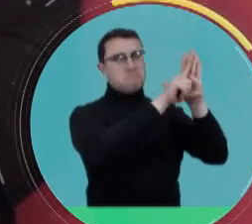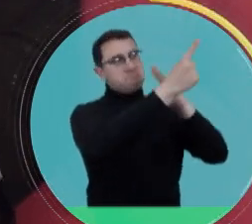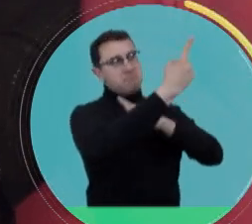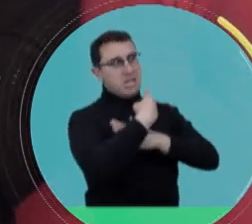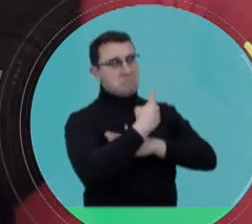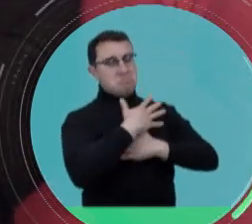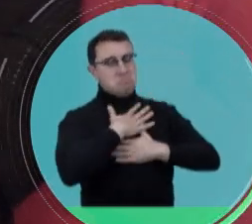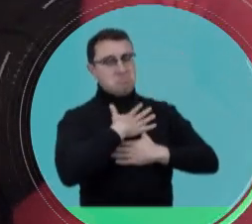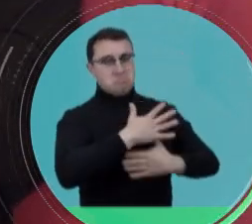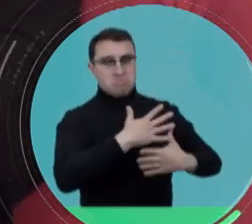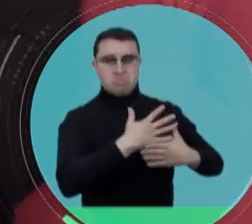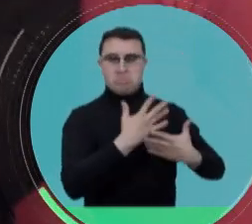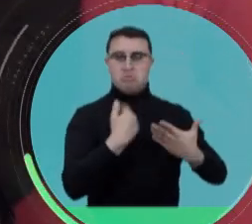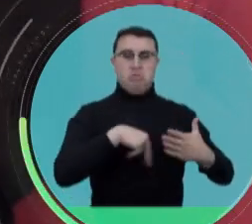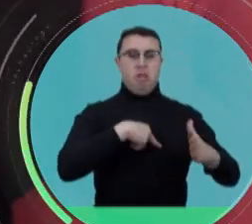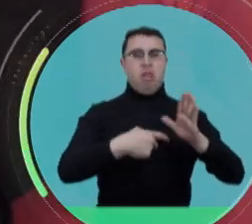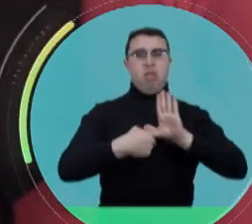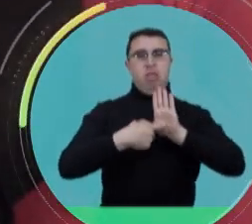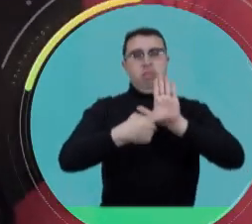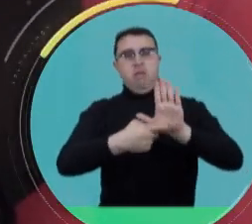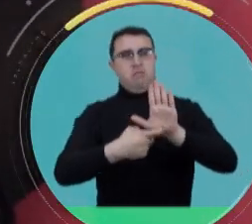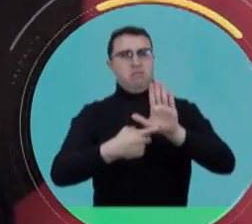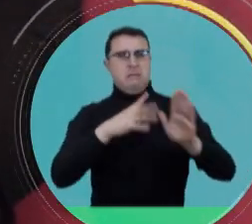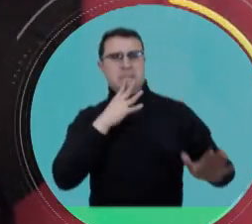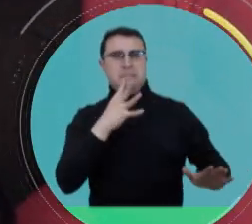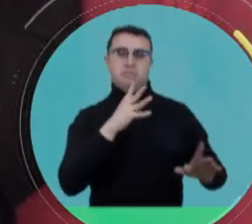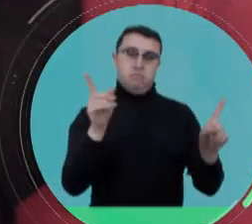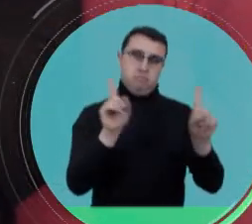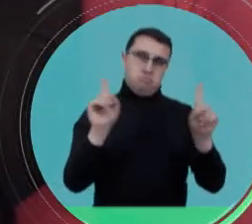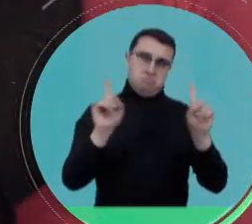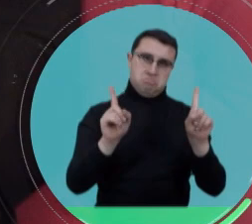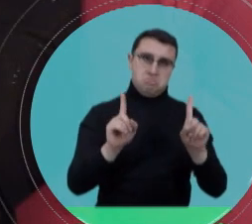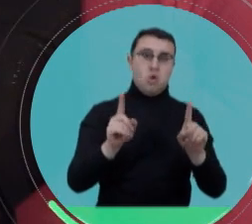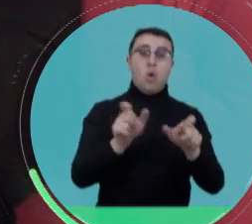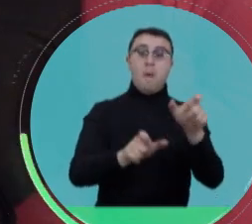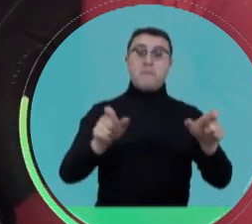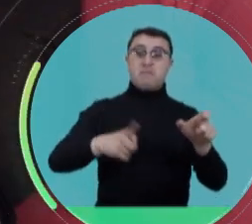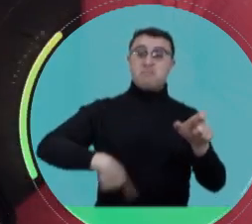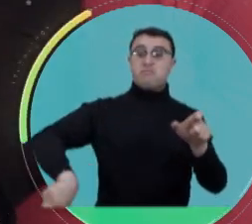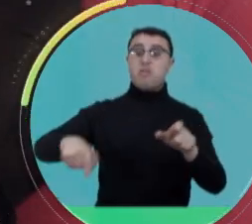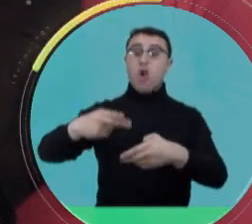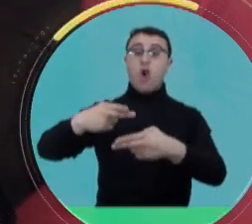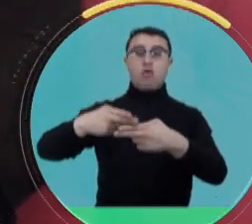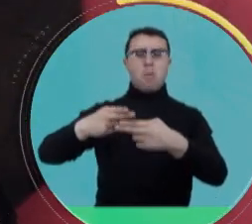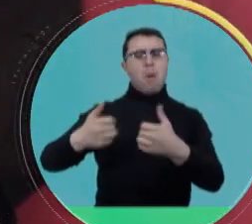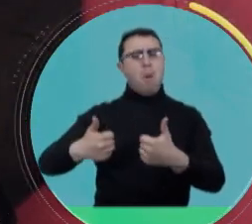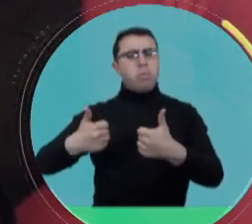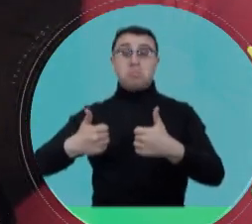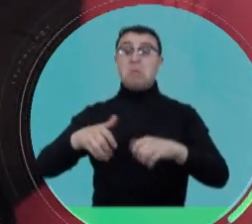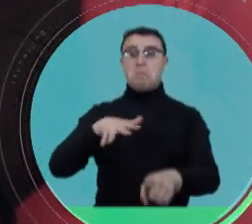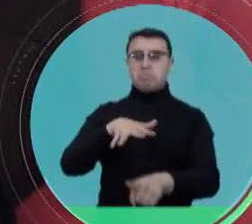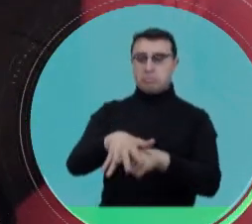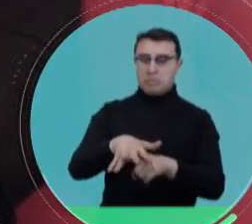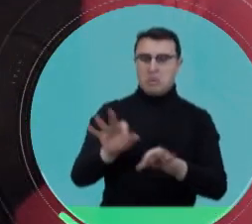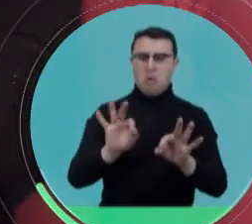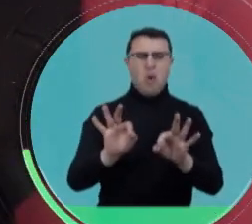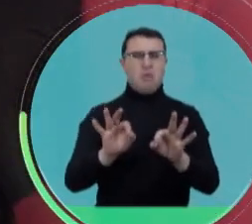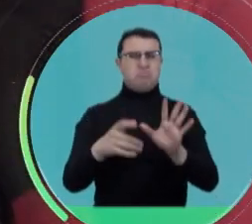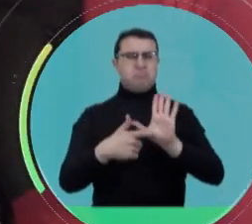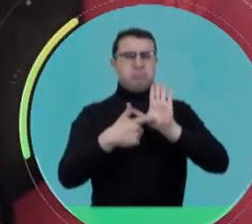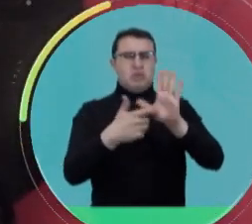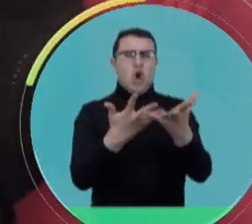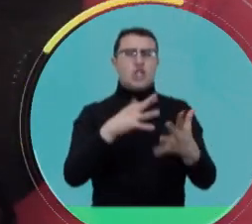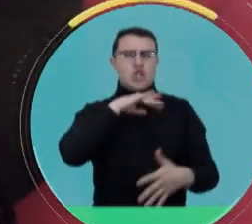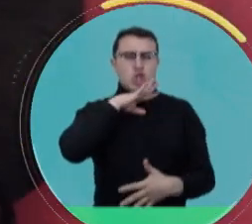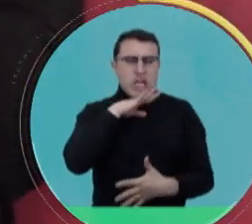son las leyes y no no no pues Mostrar cosas que generalmente tampoco se deberían demostrar sin ni ni dañar el buen nombre de las personas ni